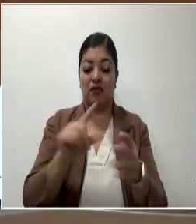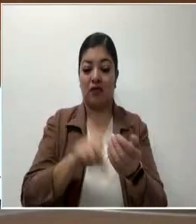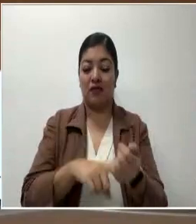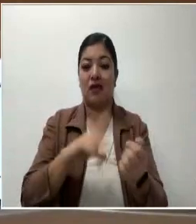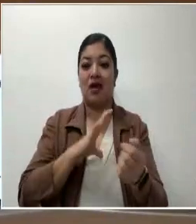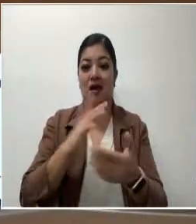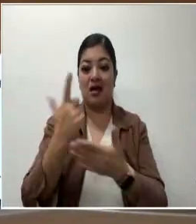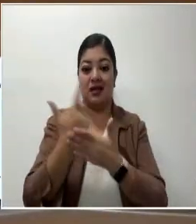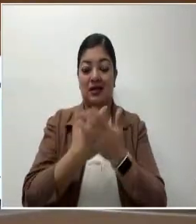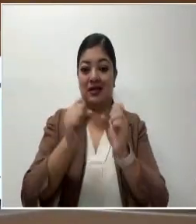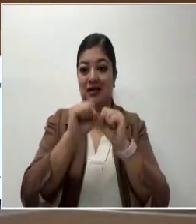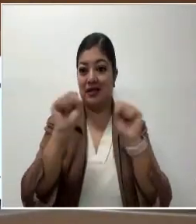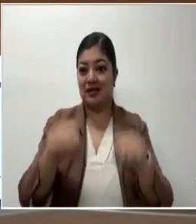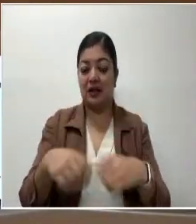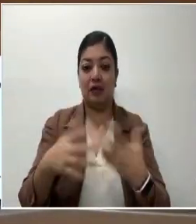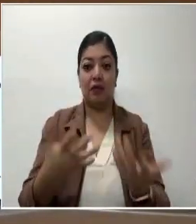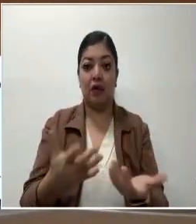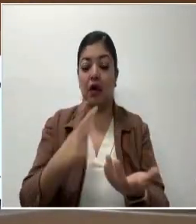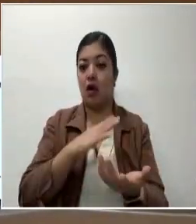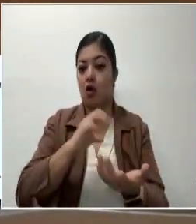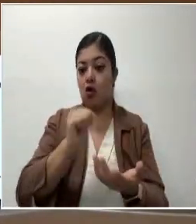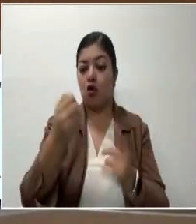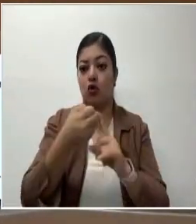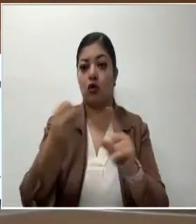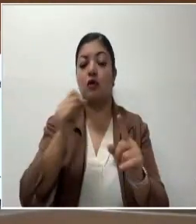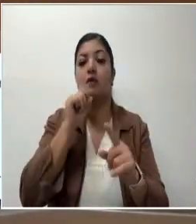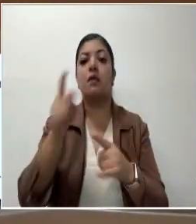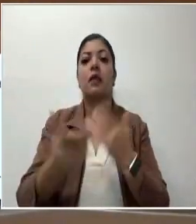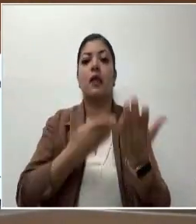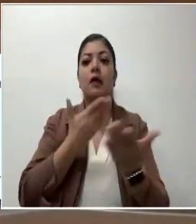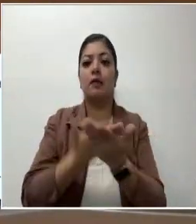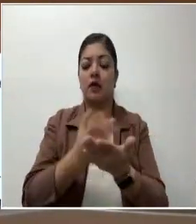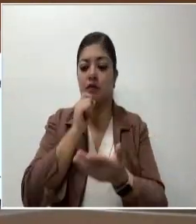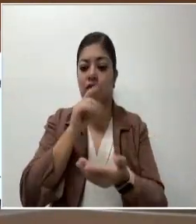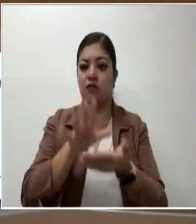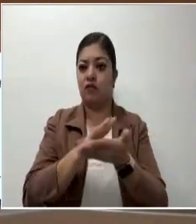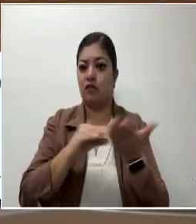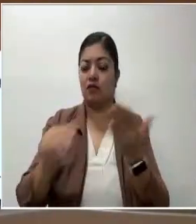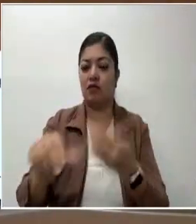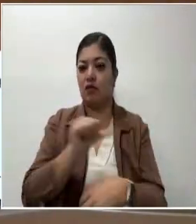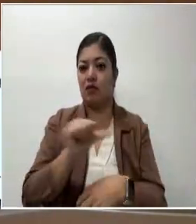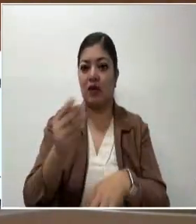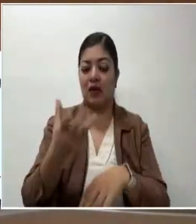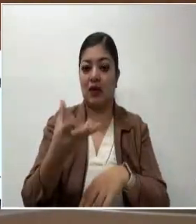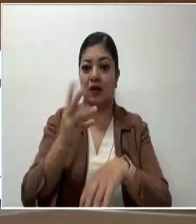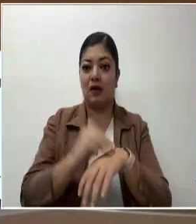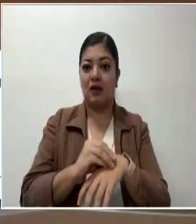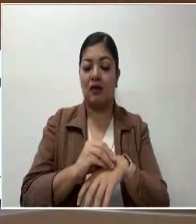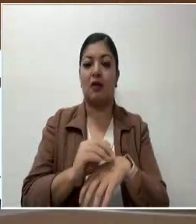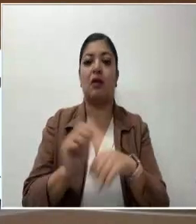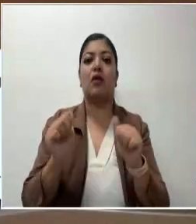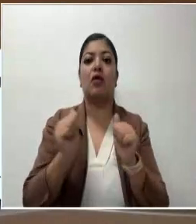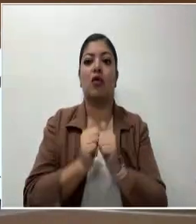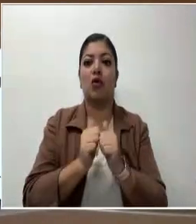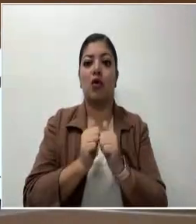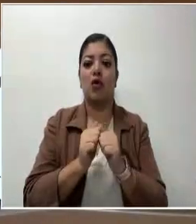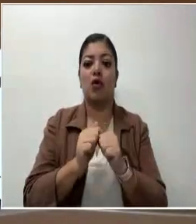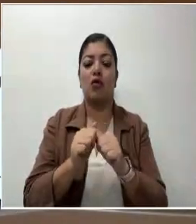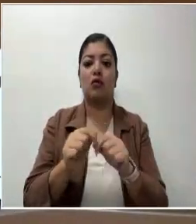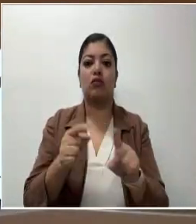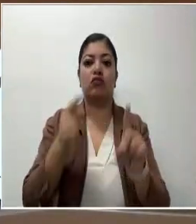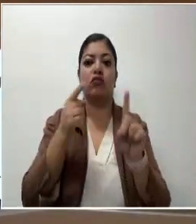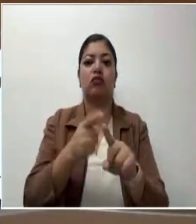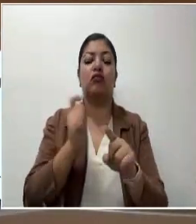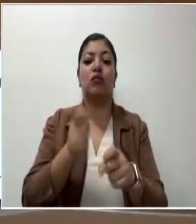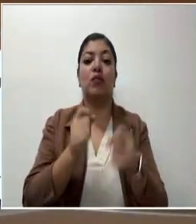sistema en otro orden también se propone desestimar los motivos de disenso concernientes a la individualización de